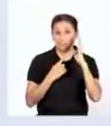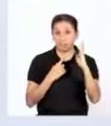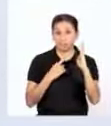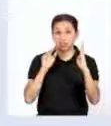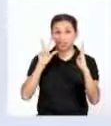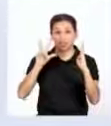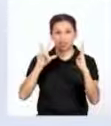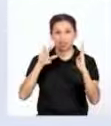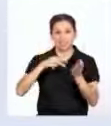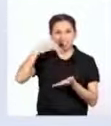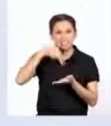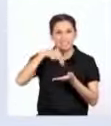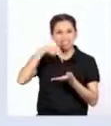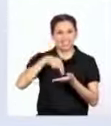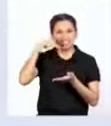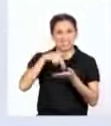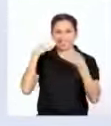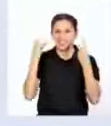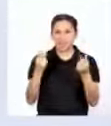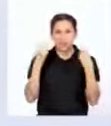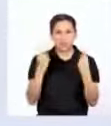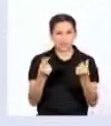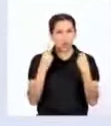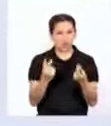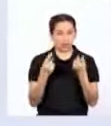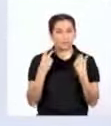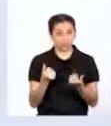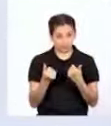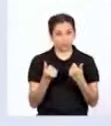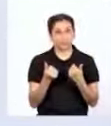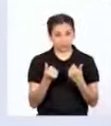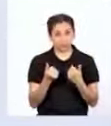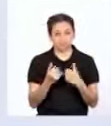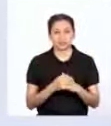Y si digo B3, saltamos súper rápido.